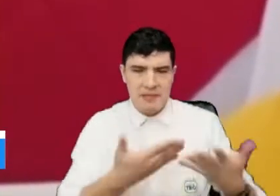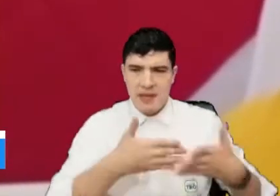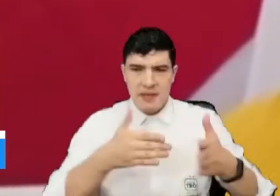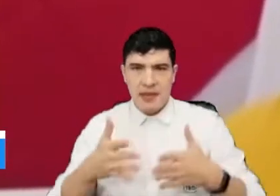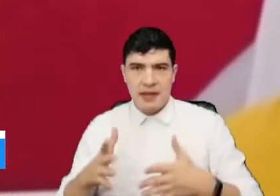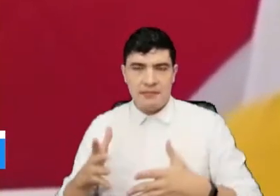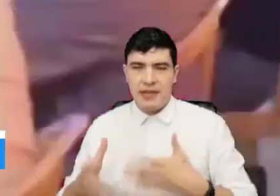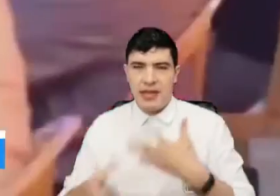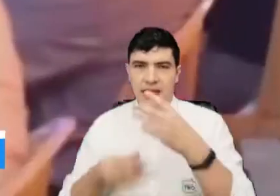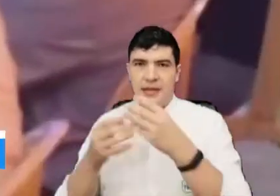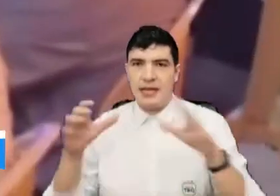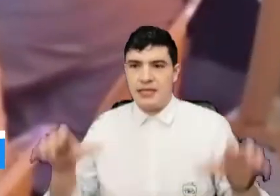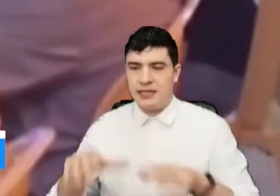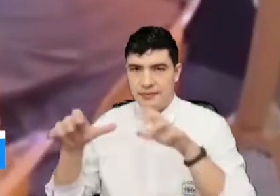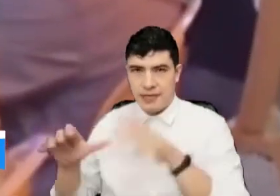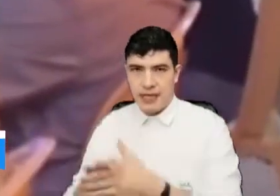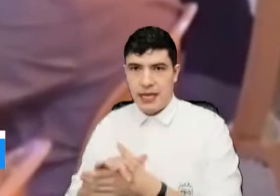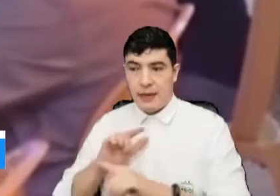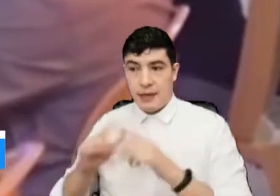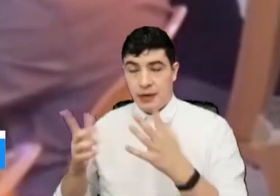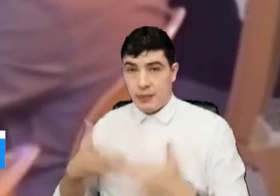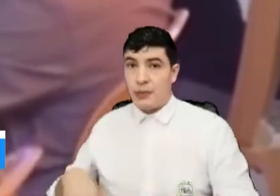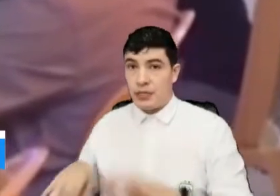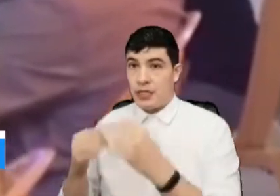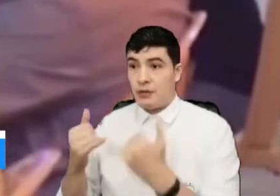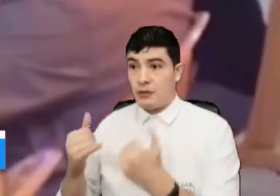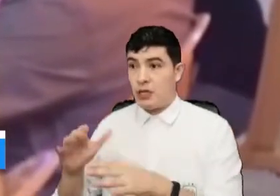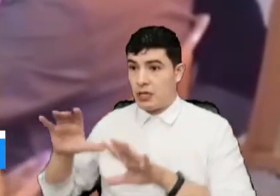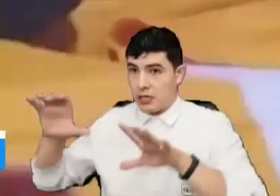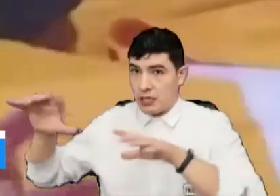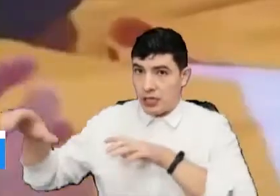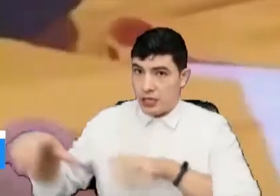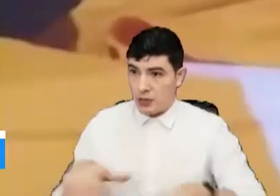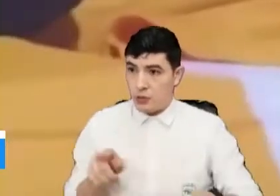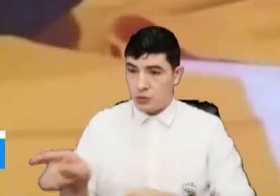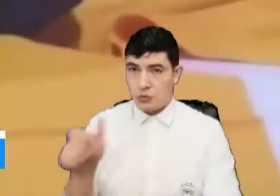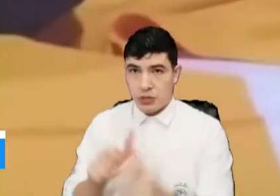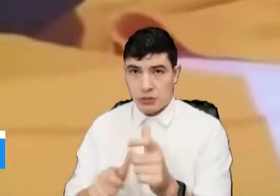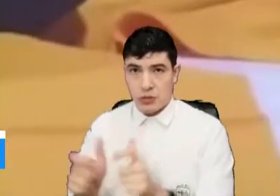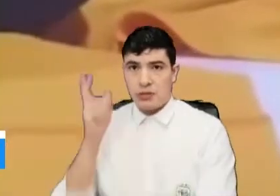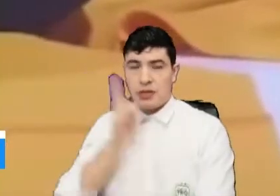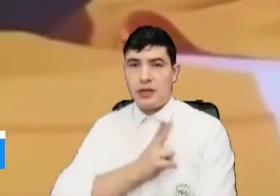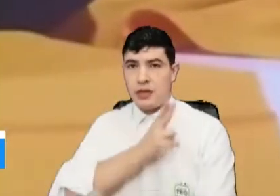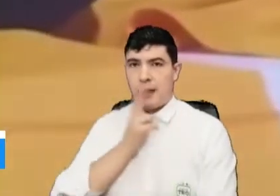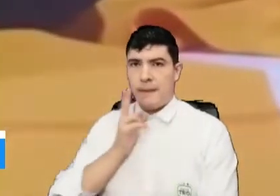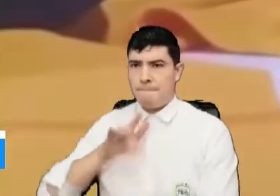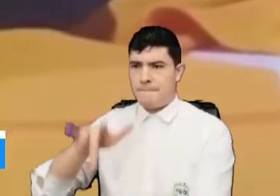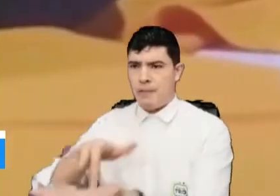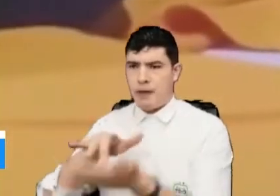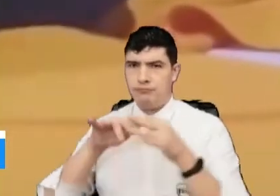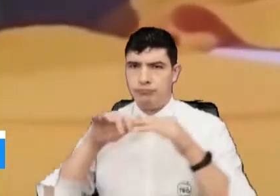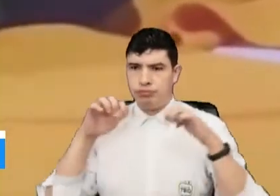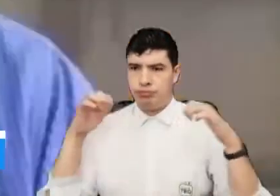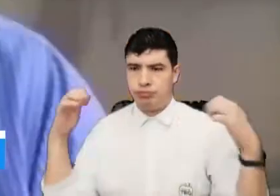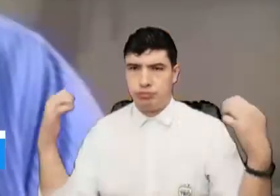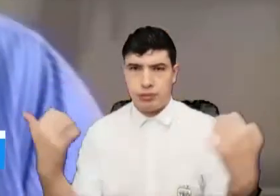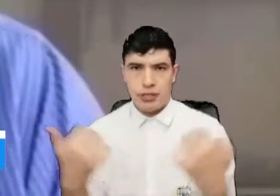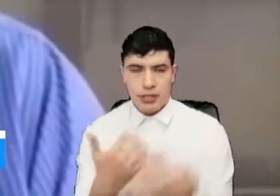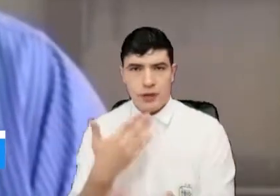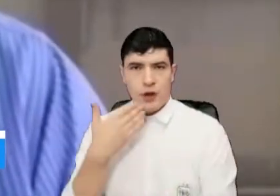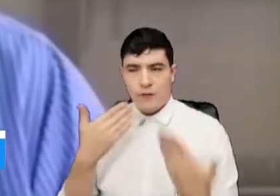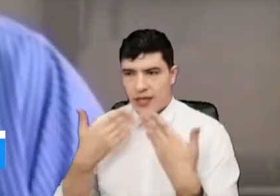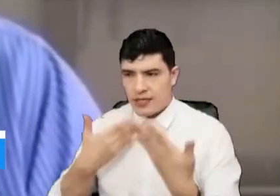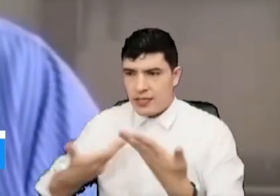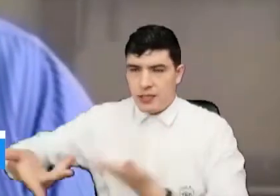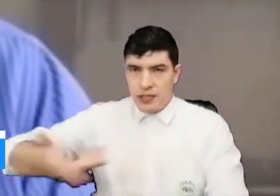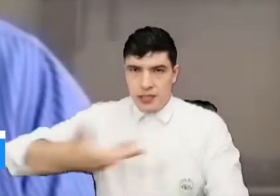el compromiso en los funcionarios que están participando en la instancia nos genera una confianza muy grande. Hoy vemos